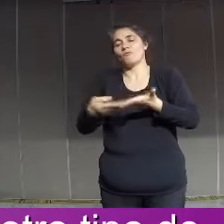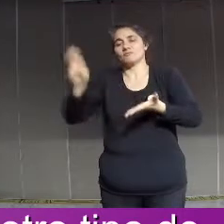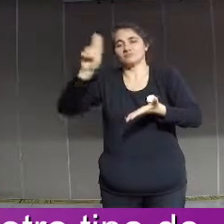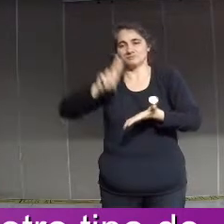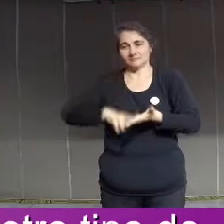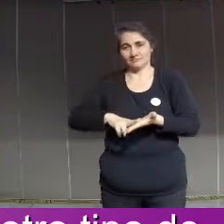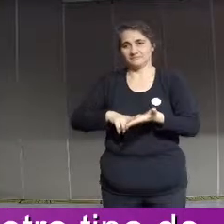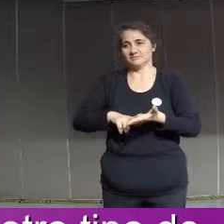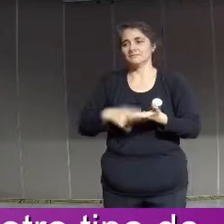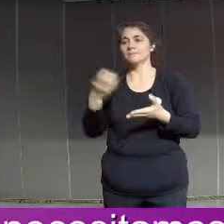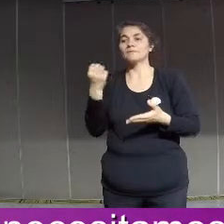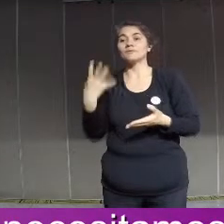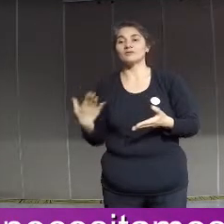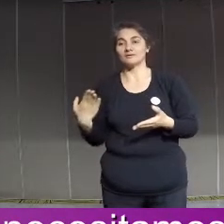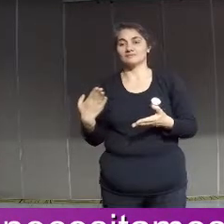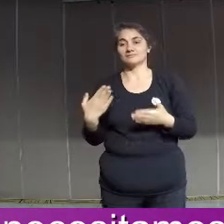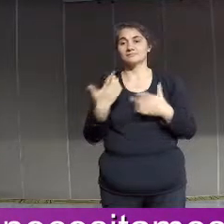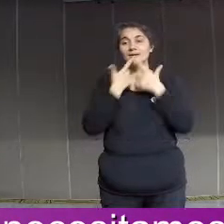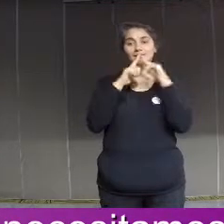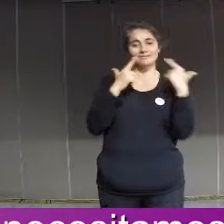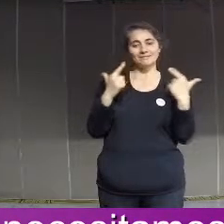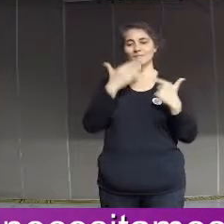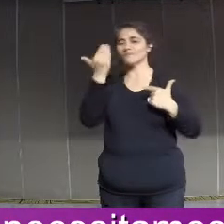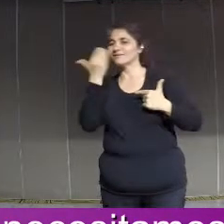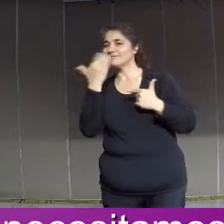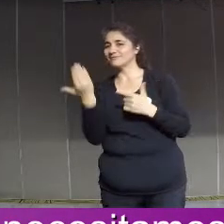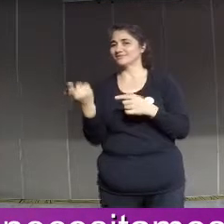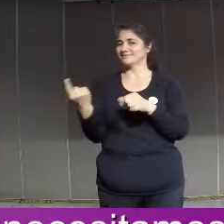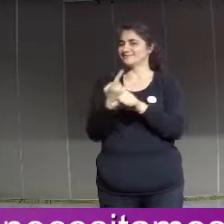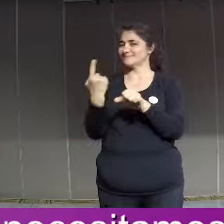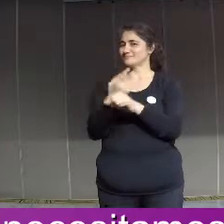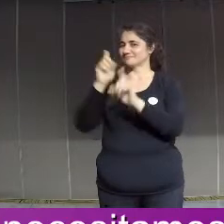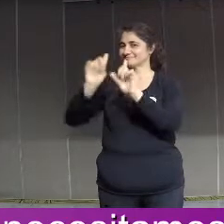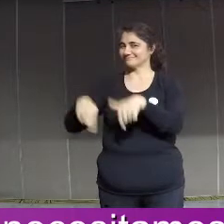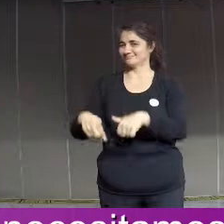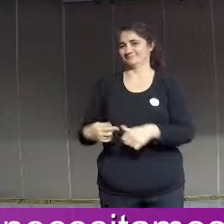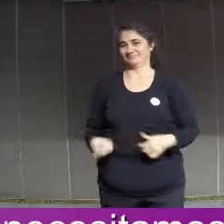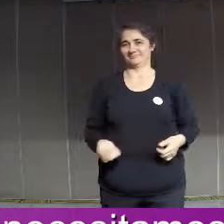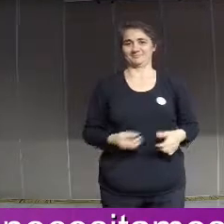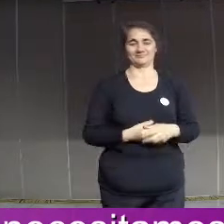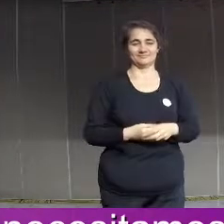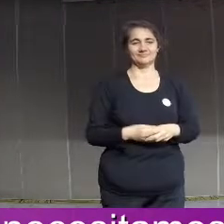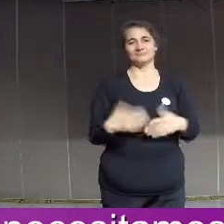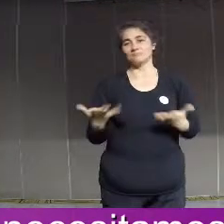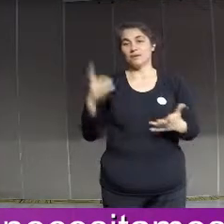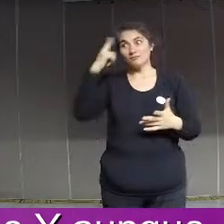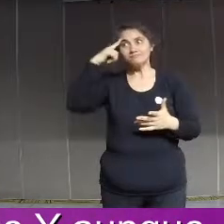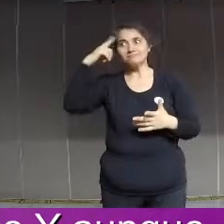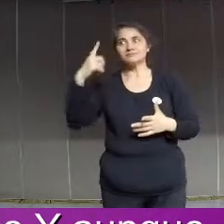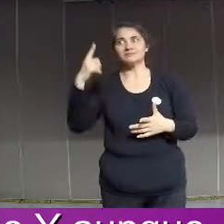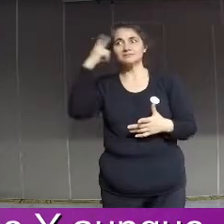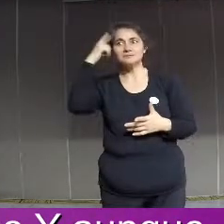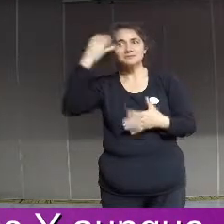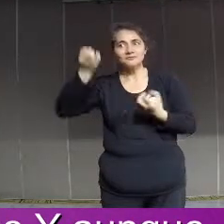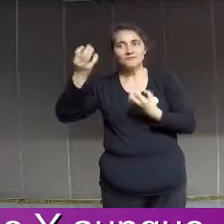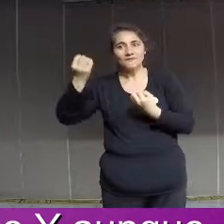hay de lenguaje, pero que pueda responder a una orden simple o compleja, digamos. No es el caso